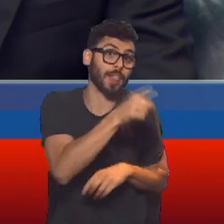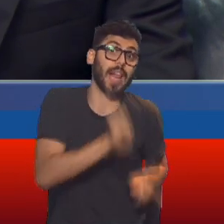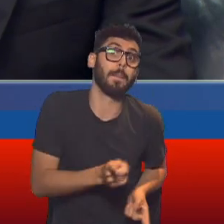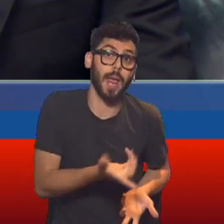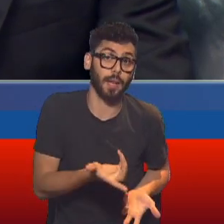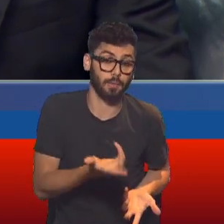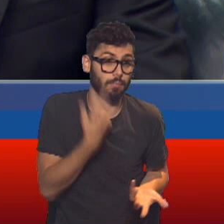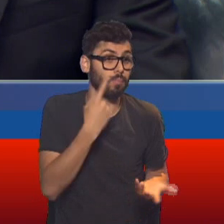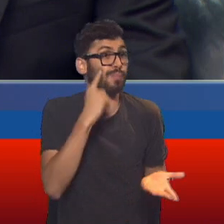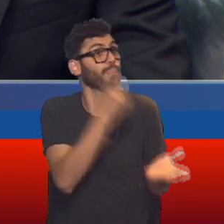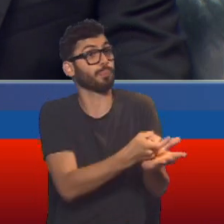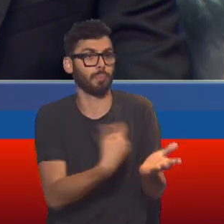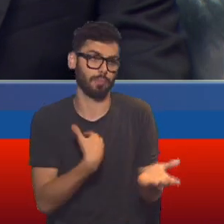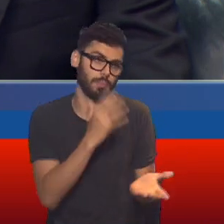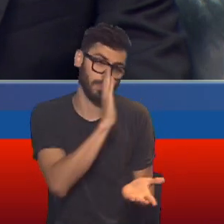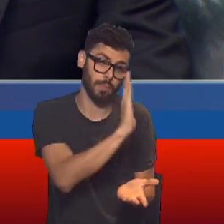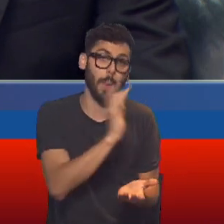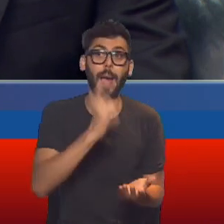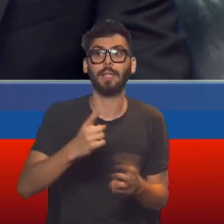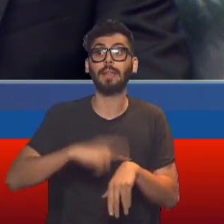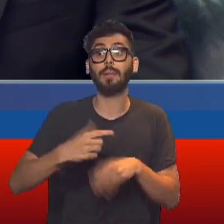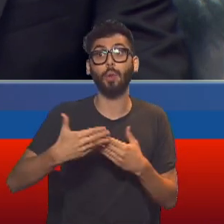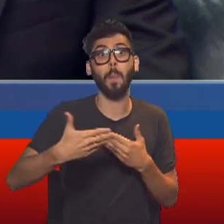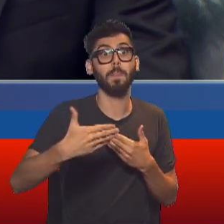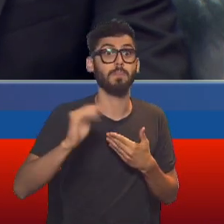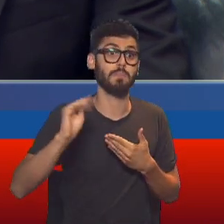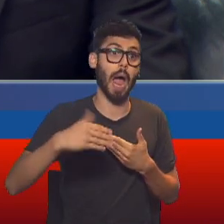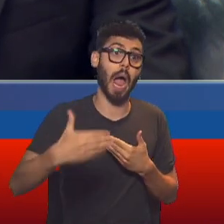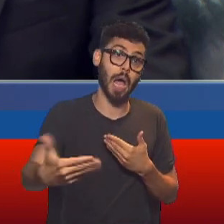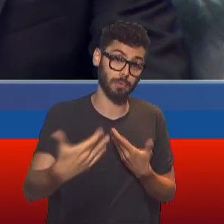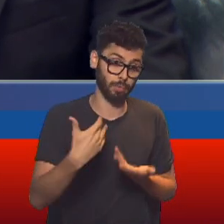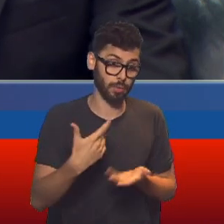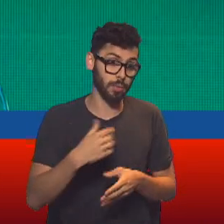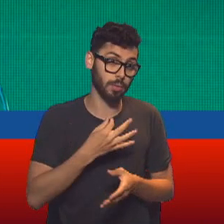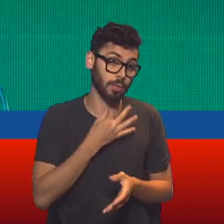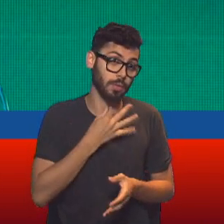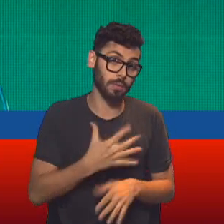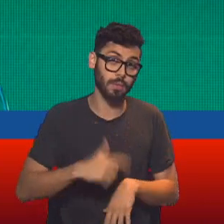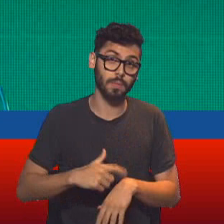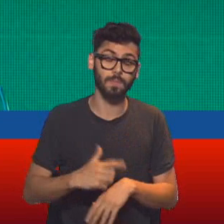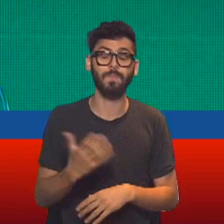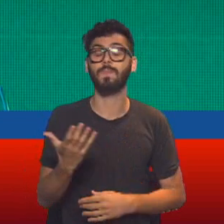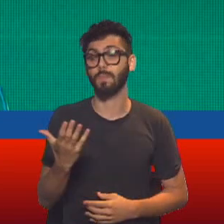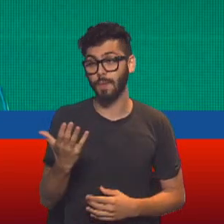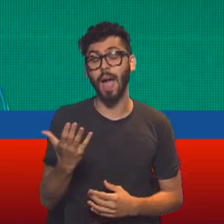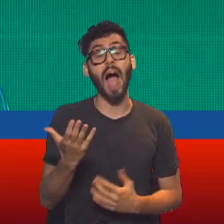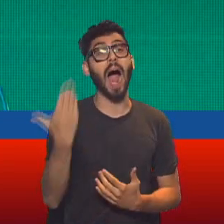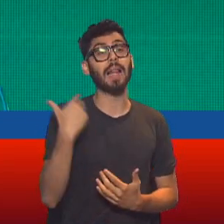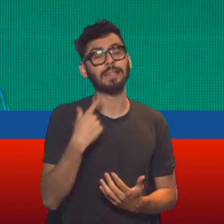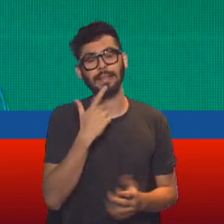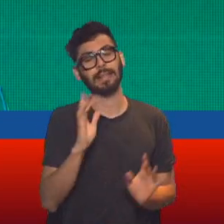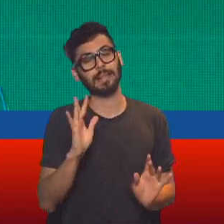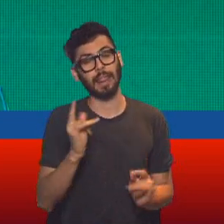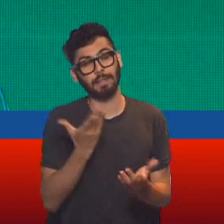fuera de norma. Y extenderme los plazos, porque estos montos no los podemos pagar. Hasta acá parecía una posibilidad muy remota. Muy pero, remota.